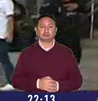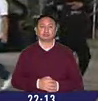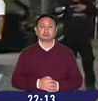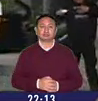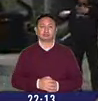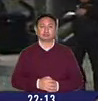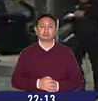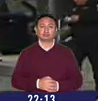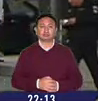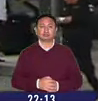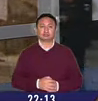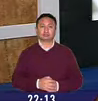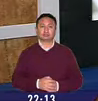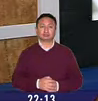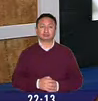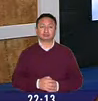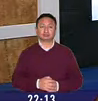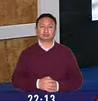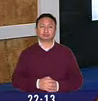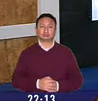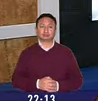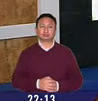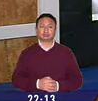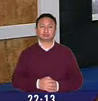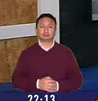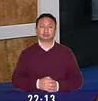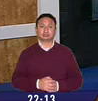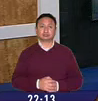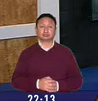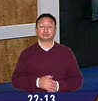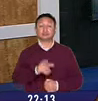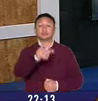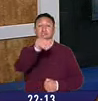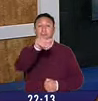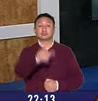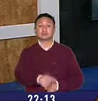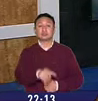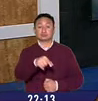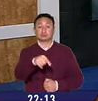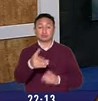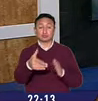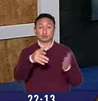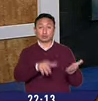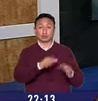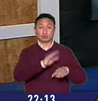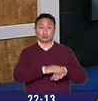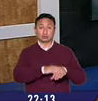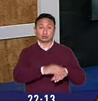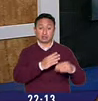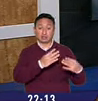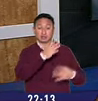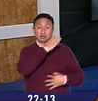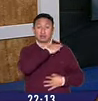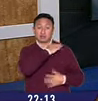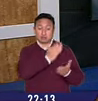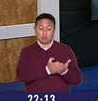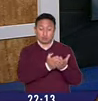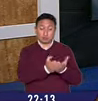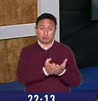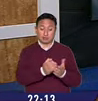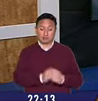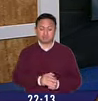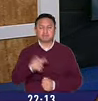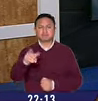Jorge Escobar. Un miembro activo de la Marina Nacional fue asesinado a tiros por sujetos desconocidos